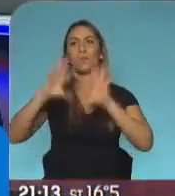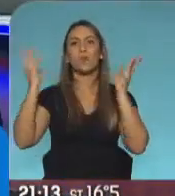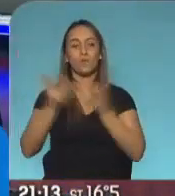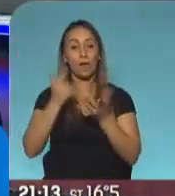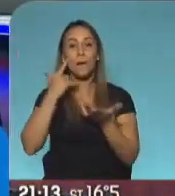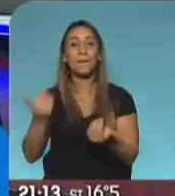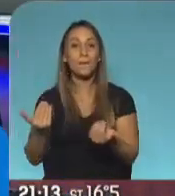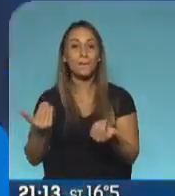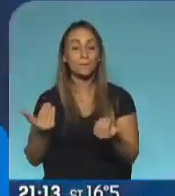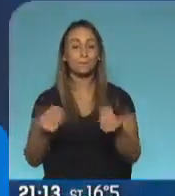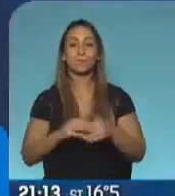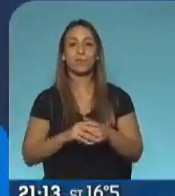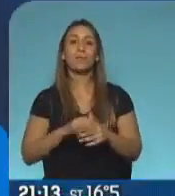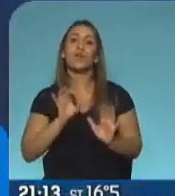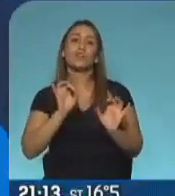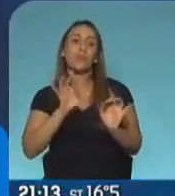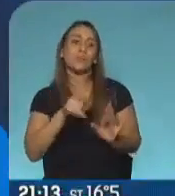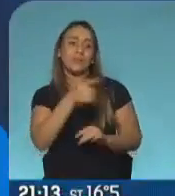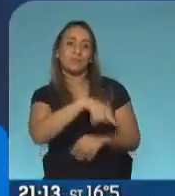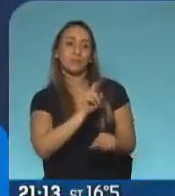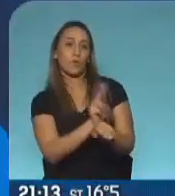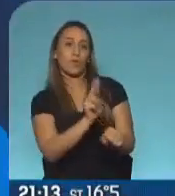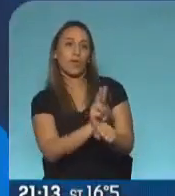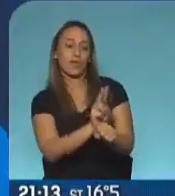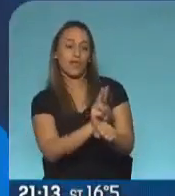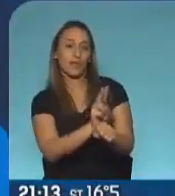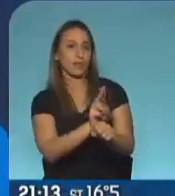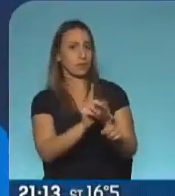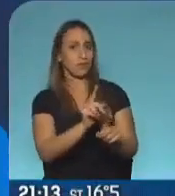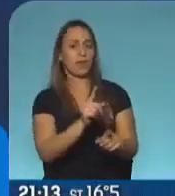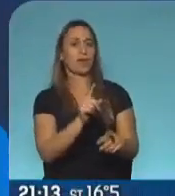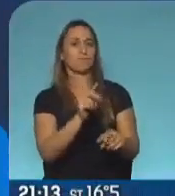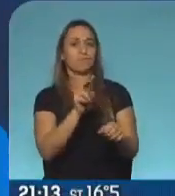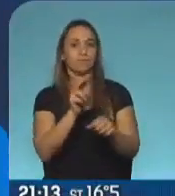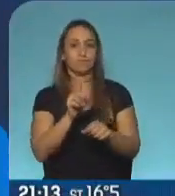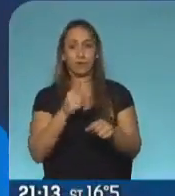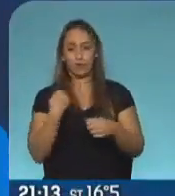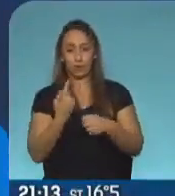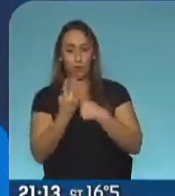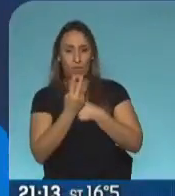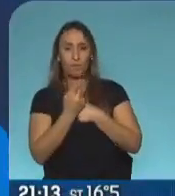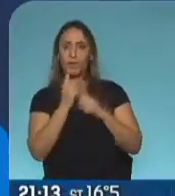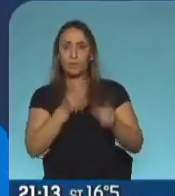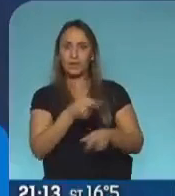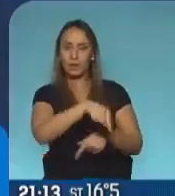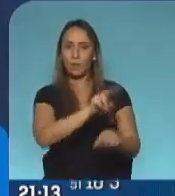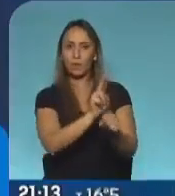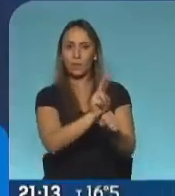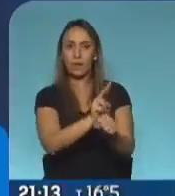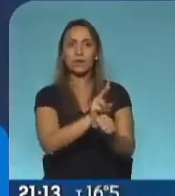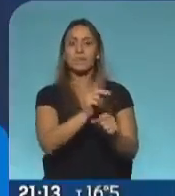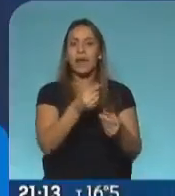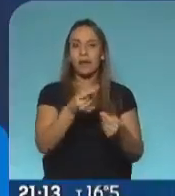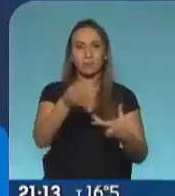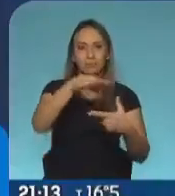doctor minas nosotros tenemos que protegerlo para que se cuiden ellos personalmente y no se infecte el personal de salud sino que para que no transmita o bien